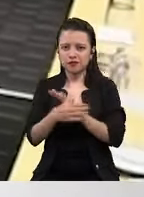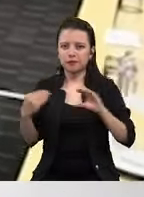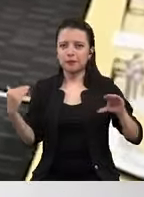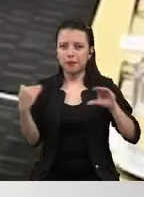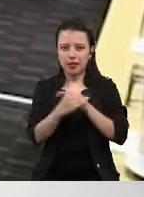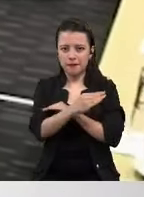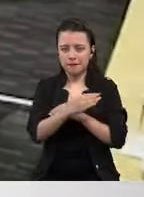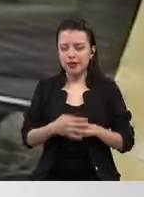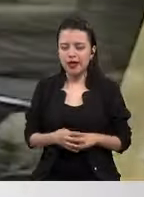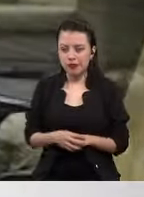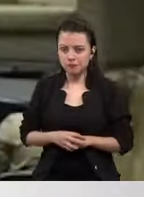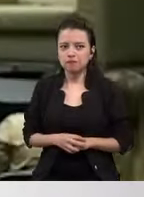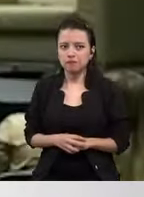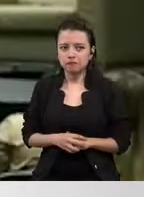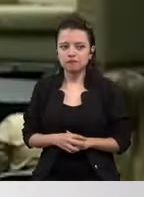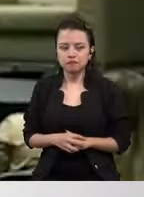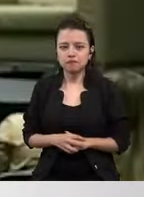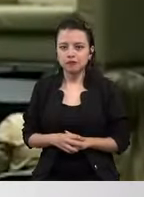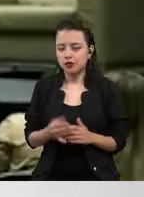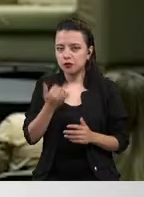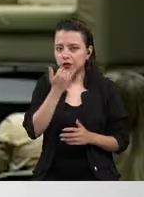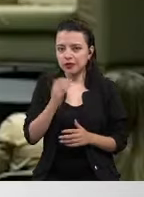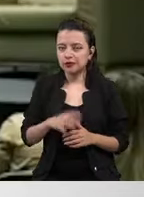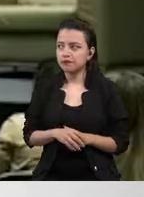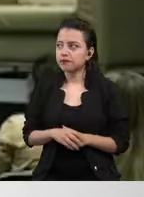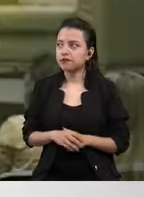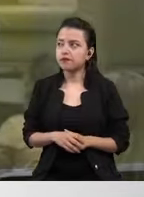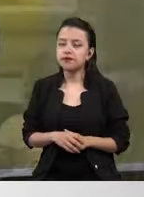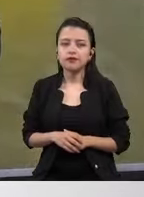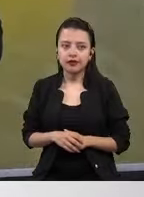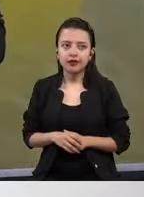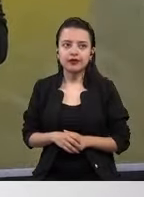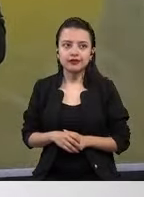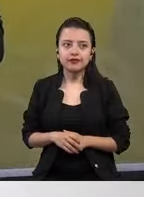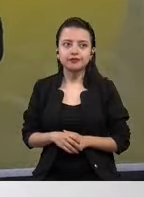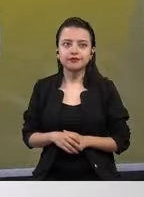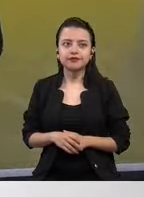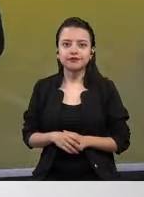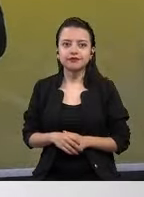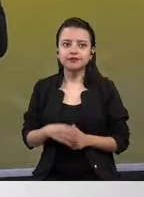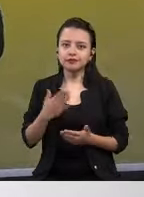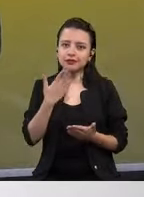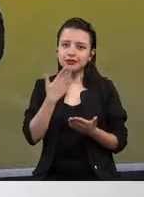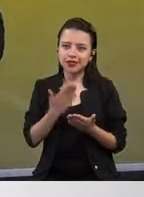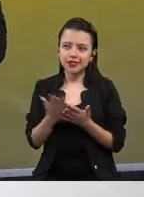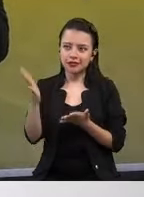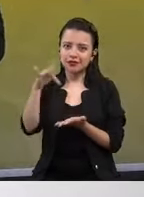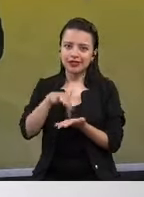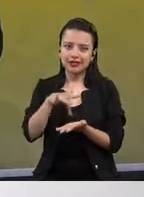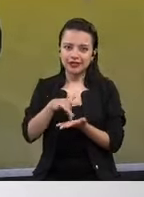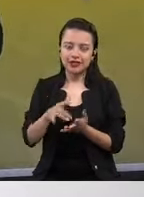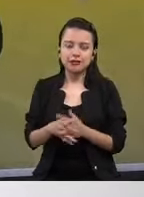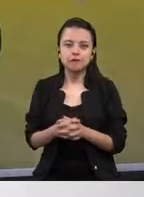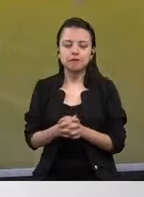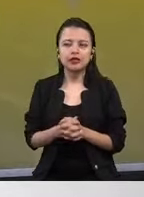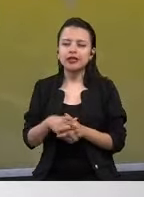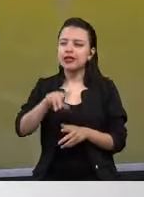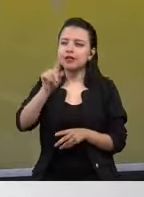electrónicamente a la Adal eso es lo que pasa sí director aprovechamos eh que lo tenemos acá en W sin carreta justamente para